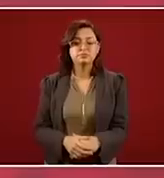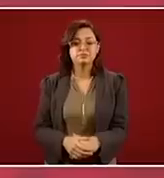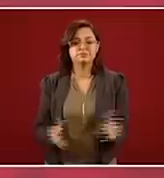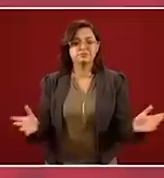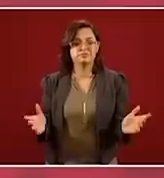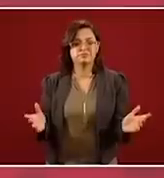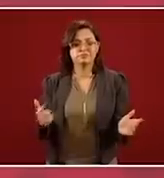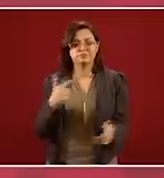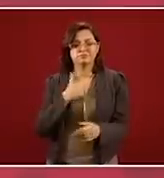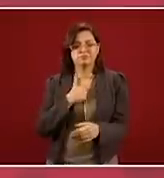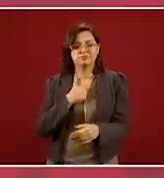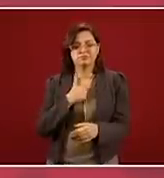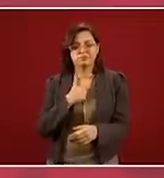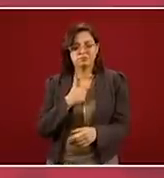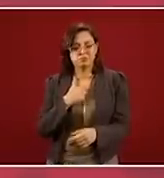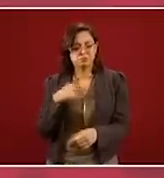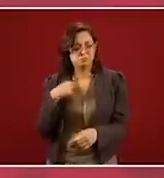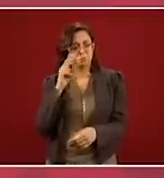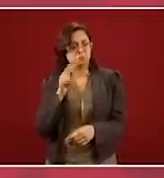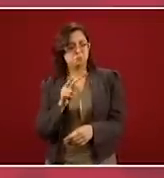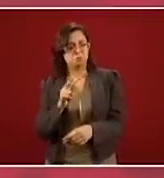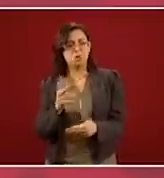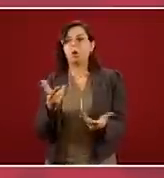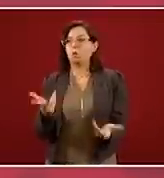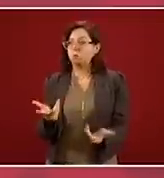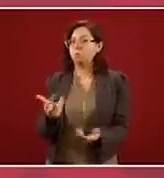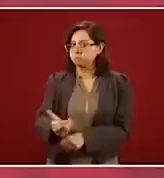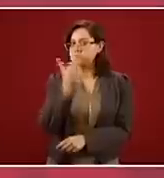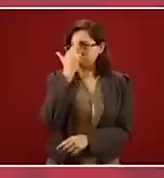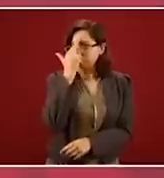pues entonces se podría argumentar